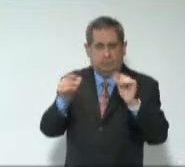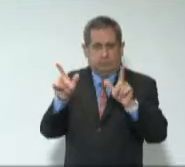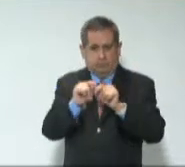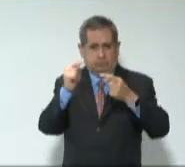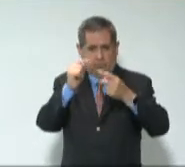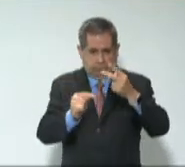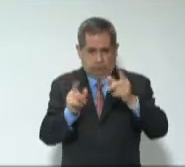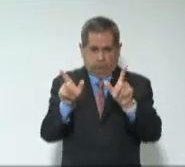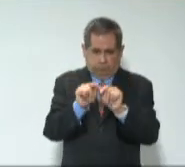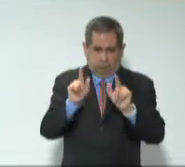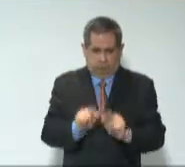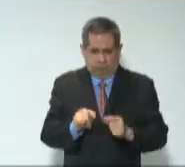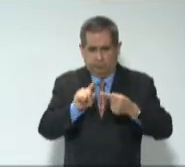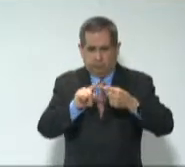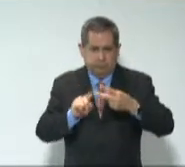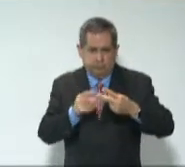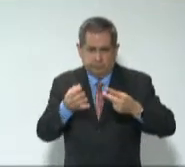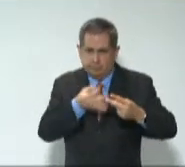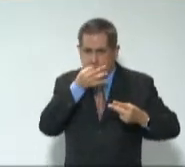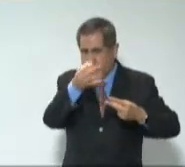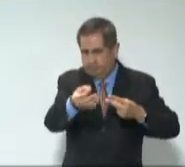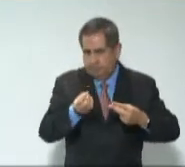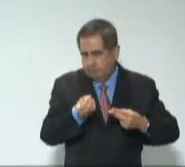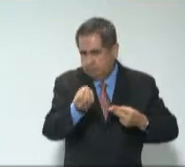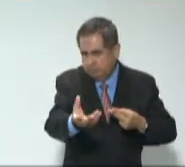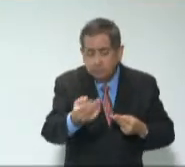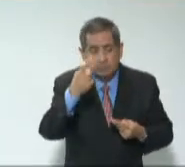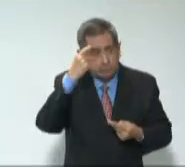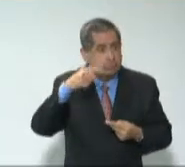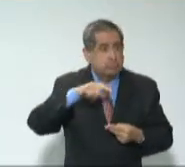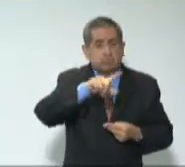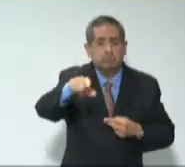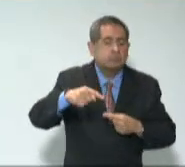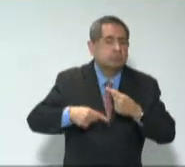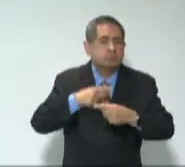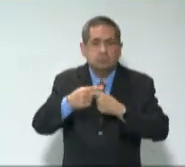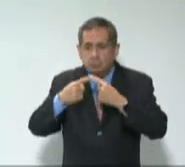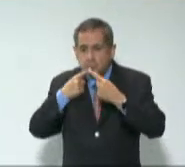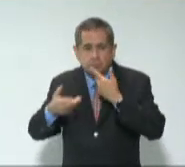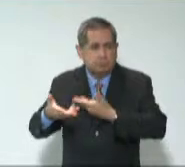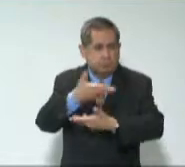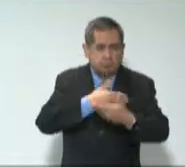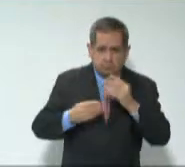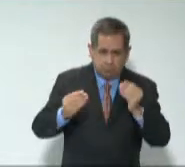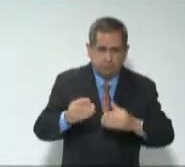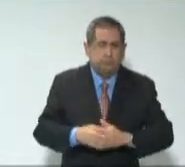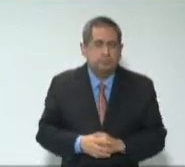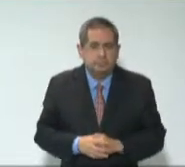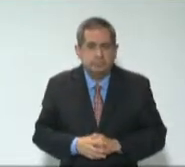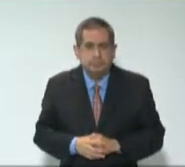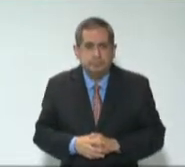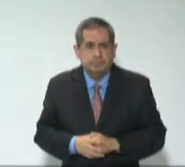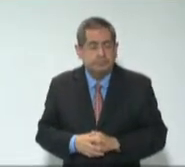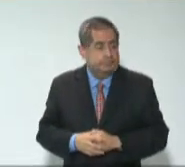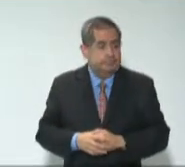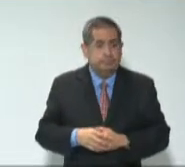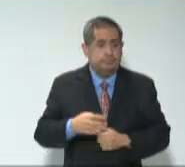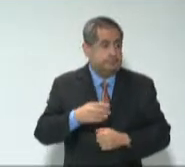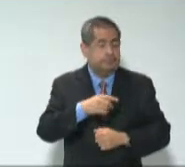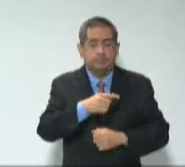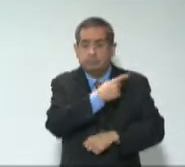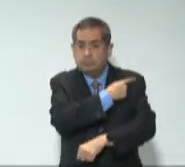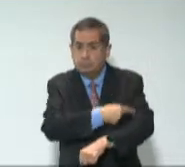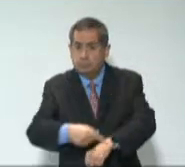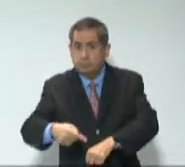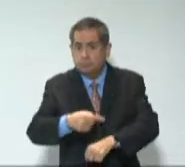idea y lo dejo aquí eh para luego tener tiempo para el debate estos meses dejan evidencias claras